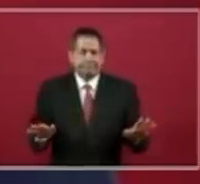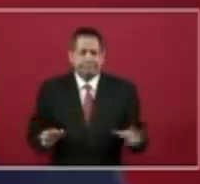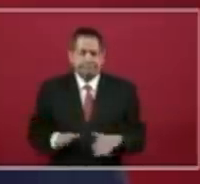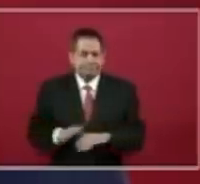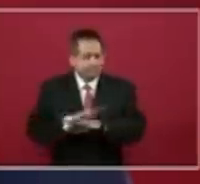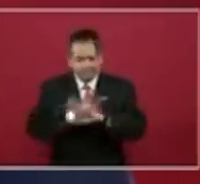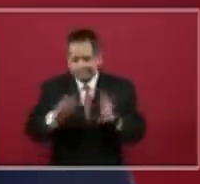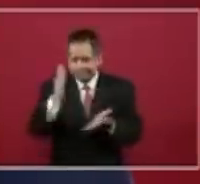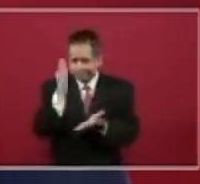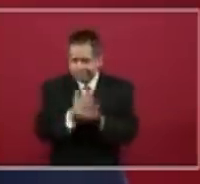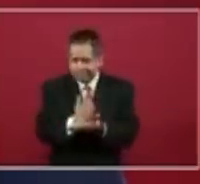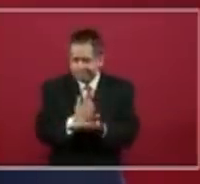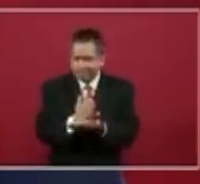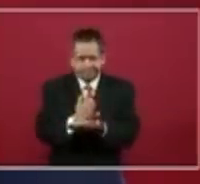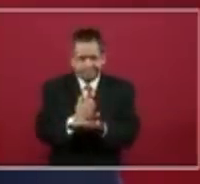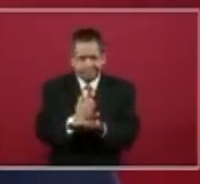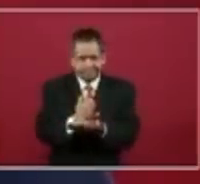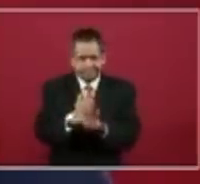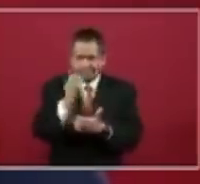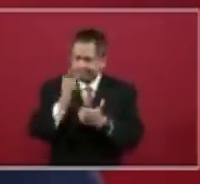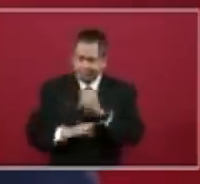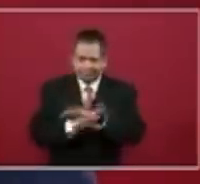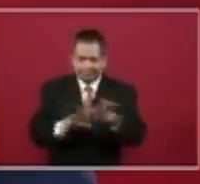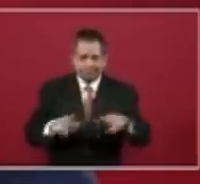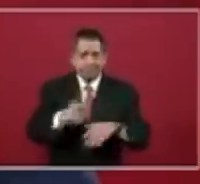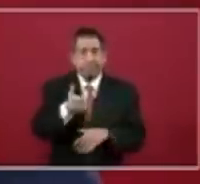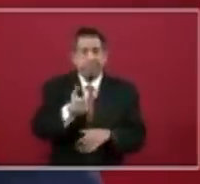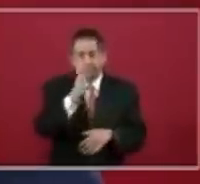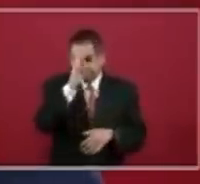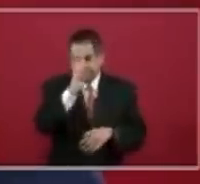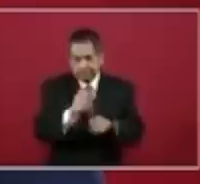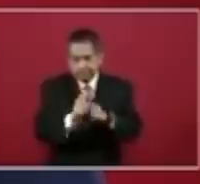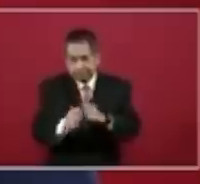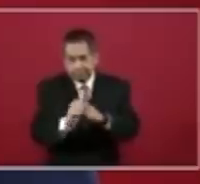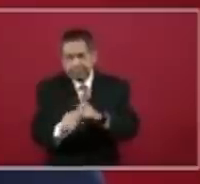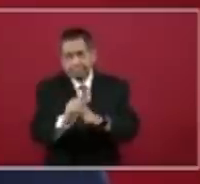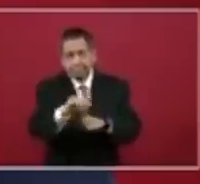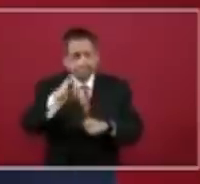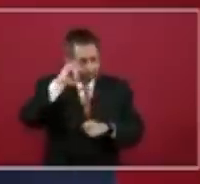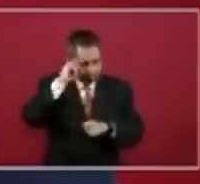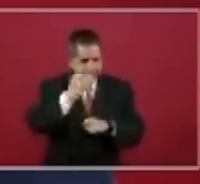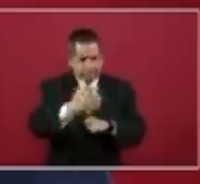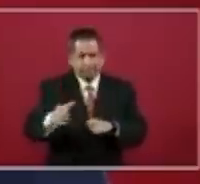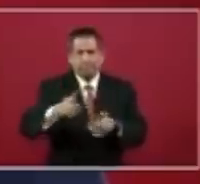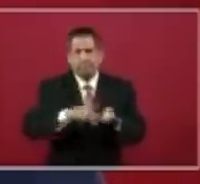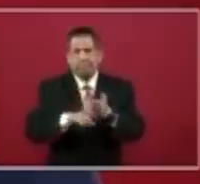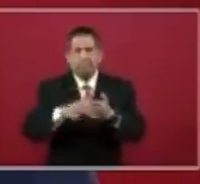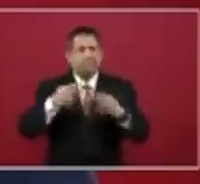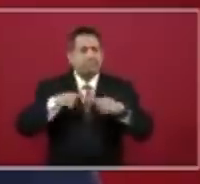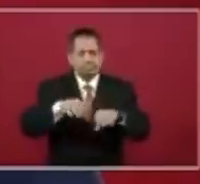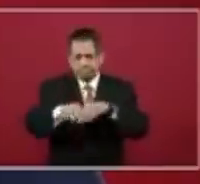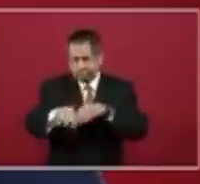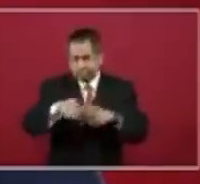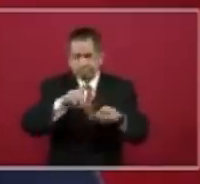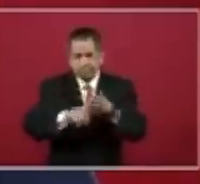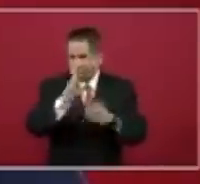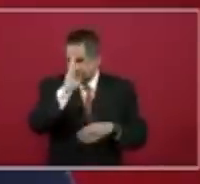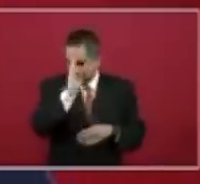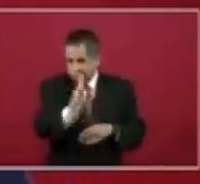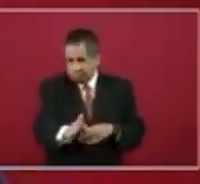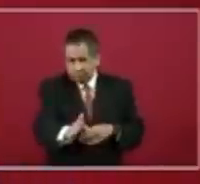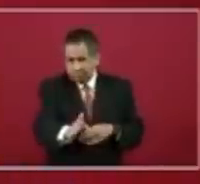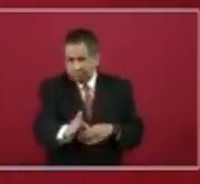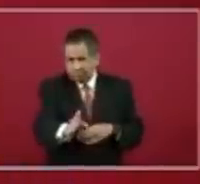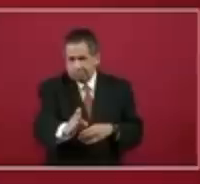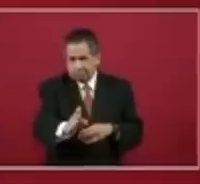Se termina eso, directo a los campesinos, directos a los obreros, directo a